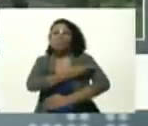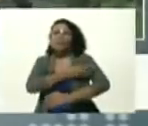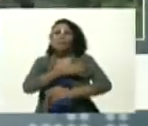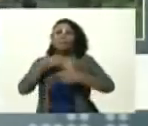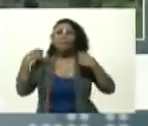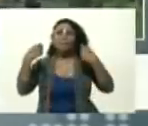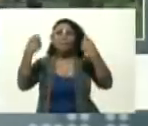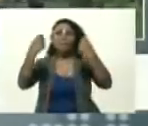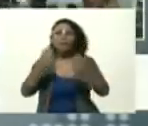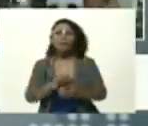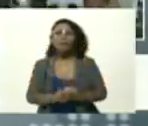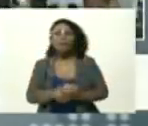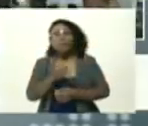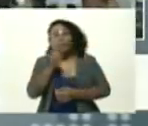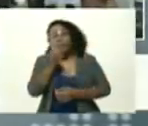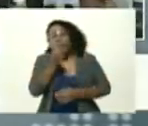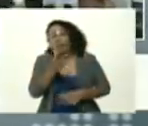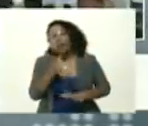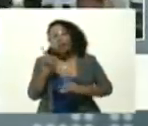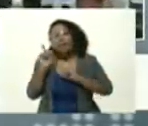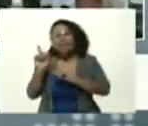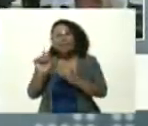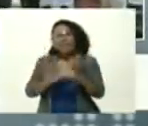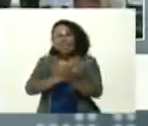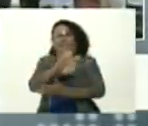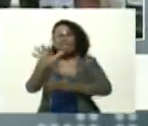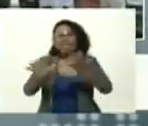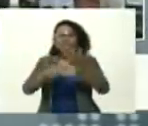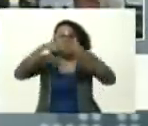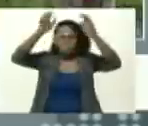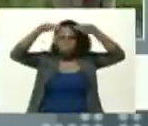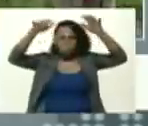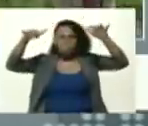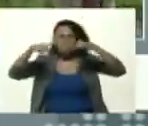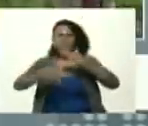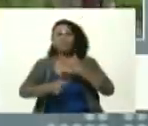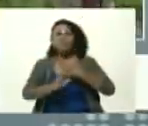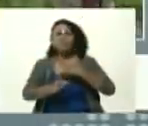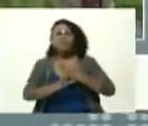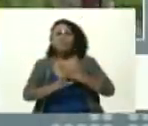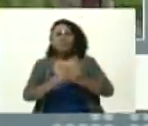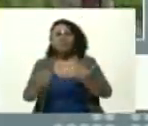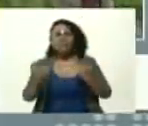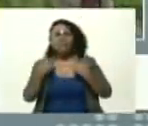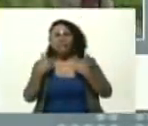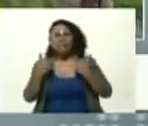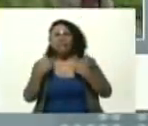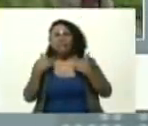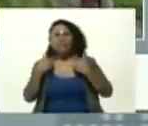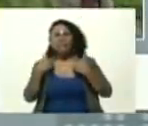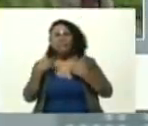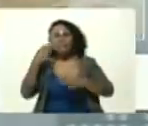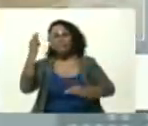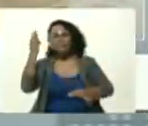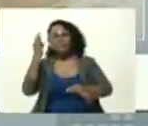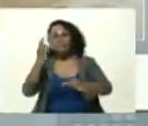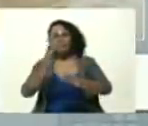bueno, con este desastre climático estuviéramos padeciendo, sufriendo,